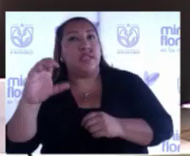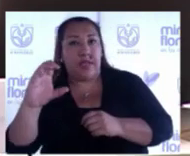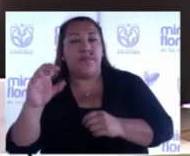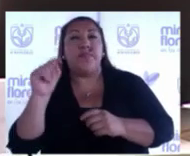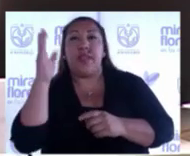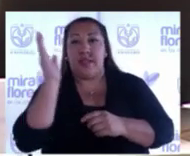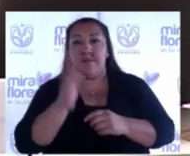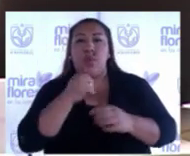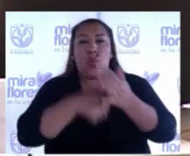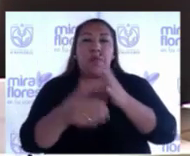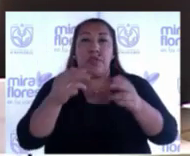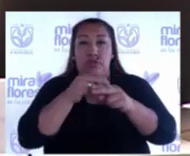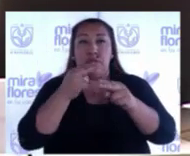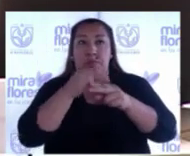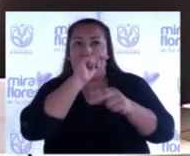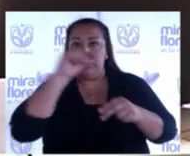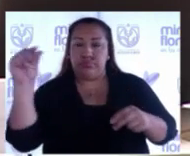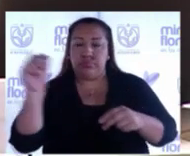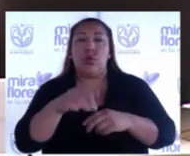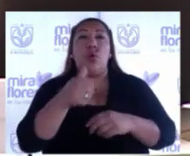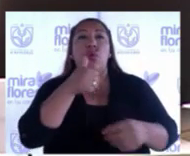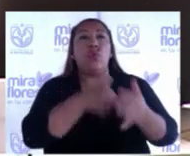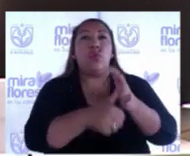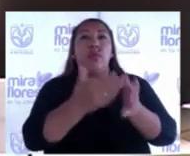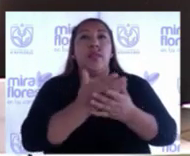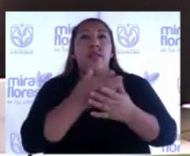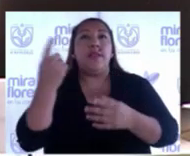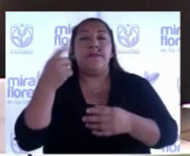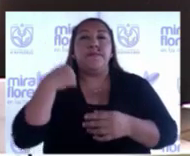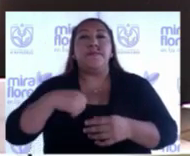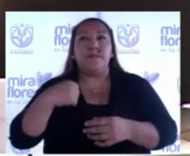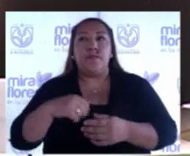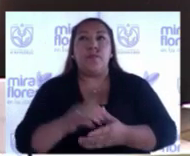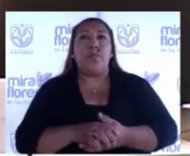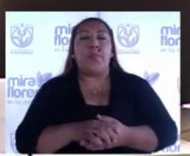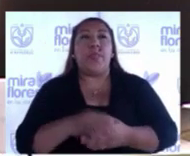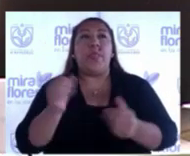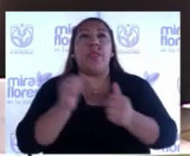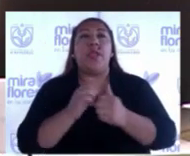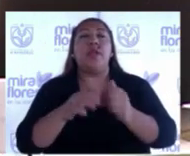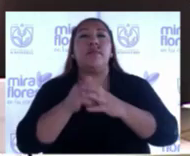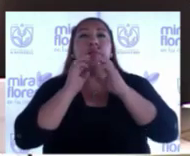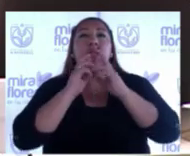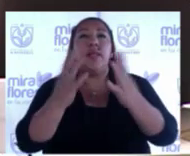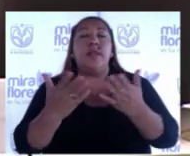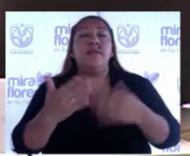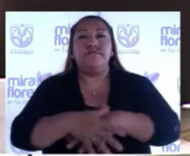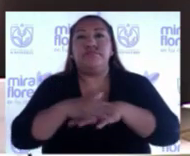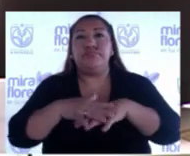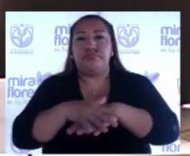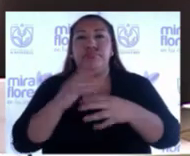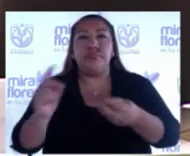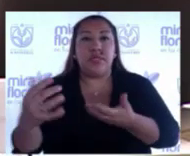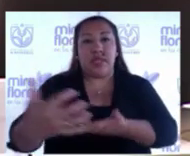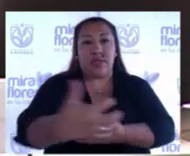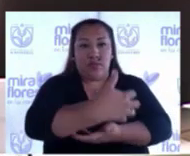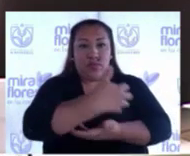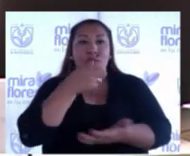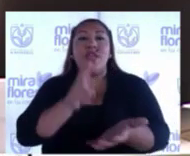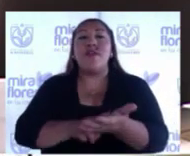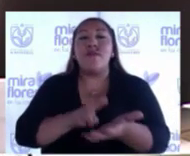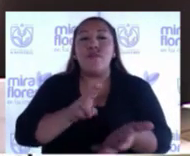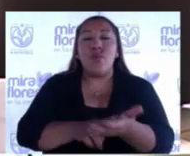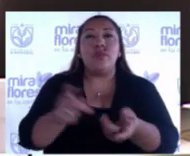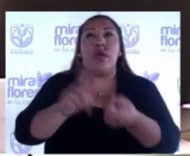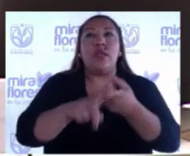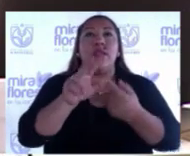Y el otro documento es el informe remitido también por la gerencia municipal en relación a los resultados de gestión de recaudación tributaria al